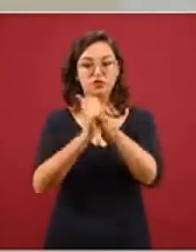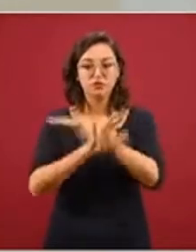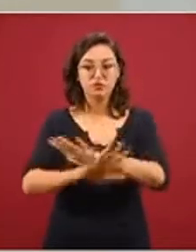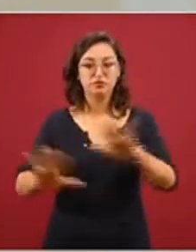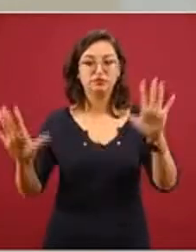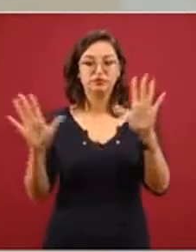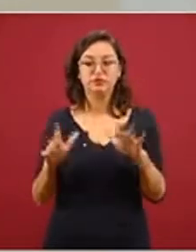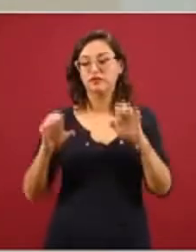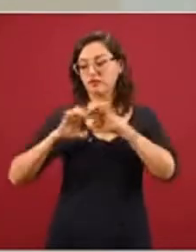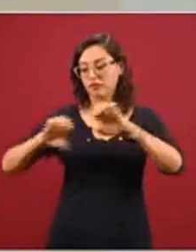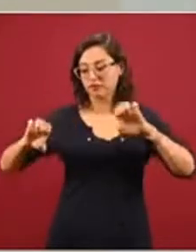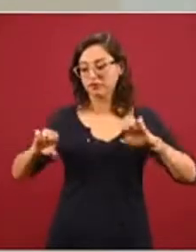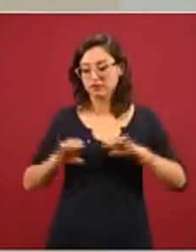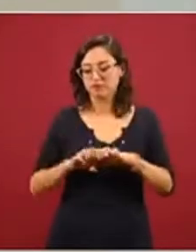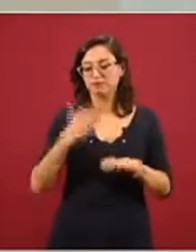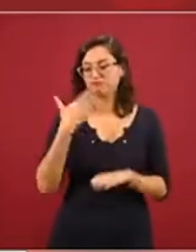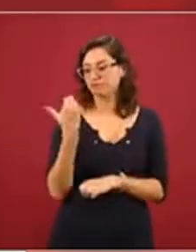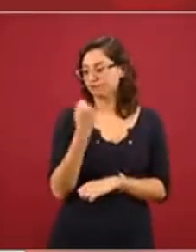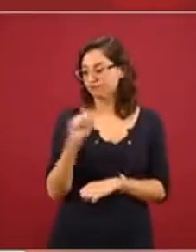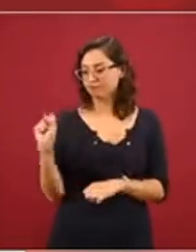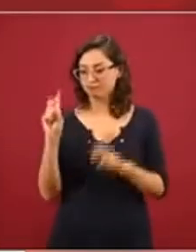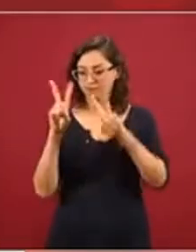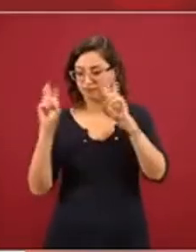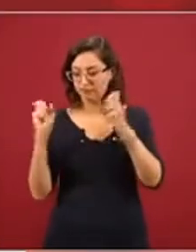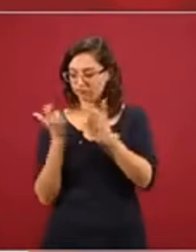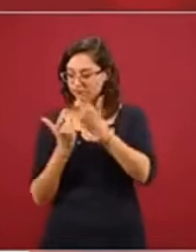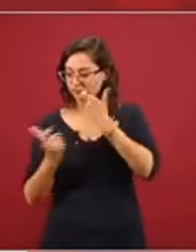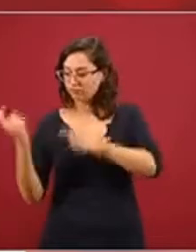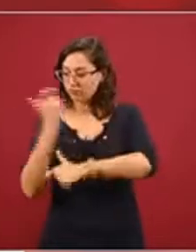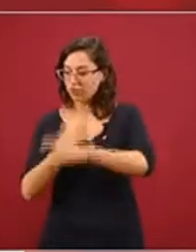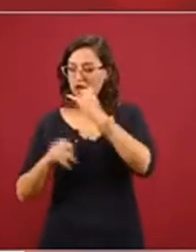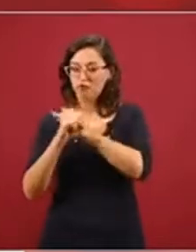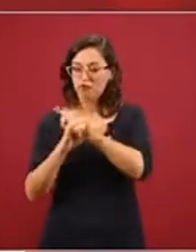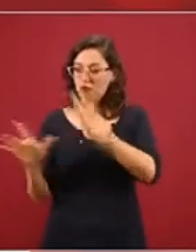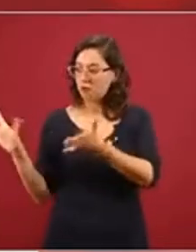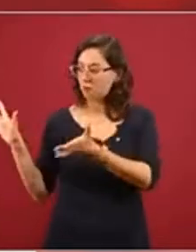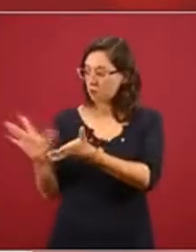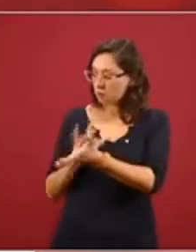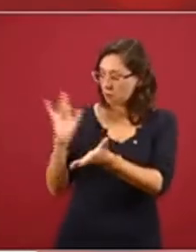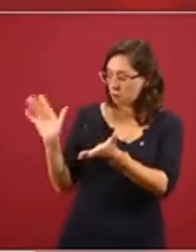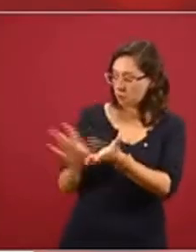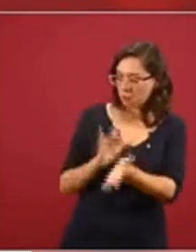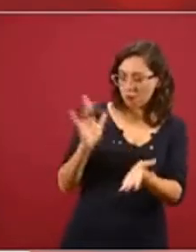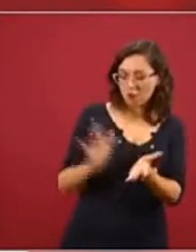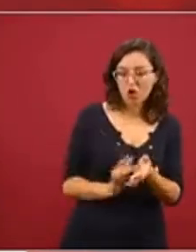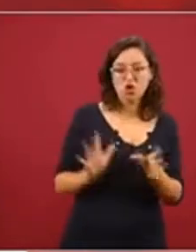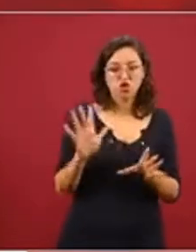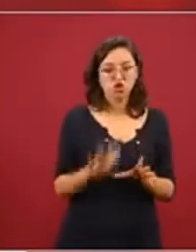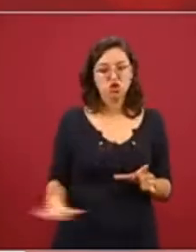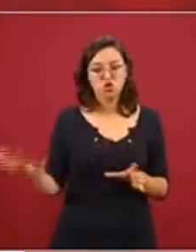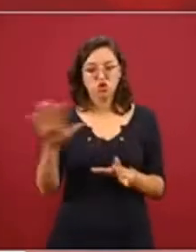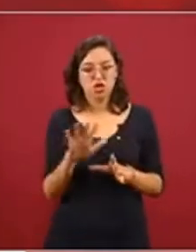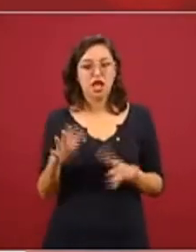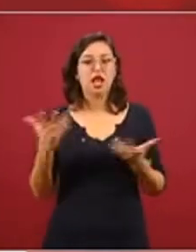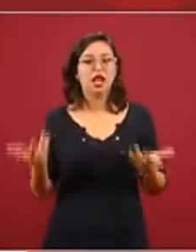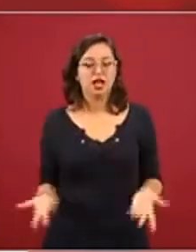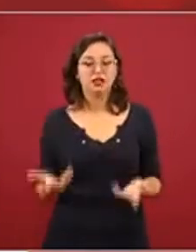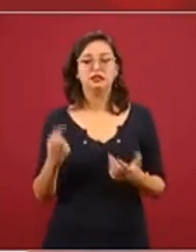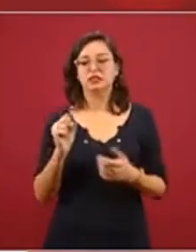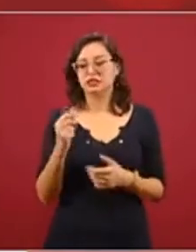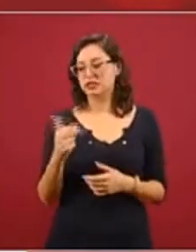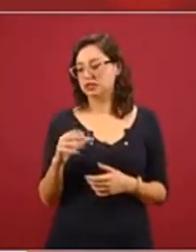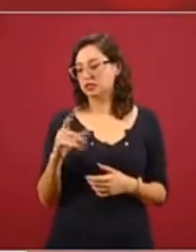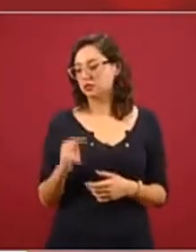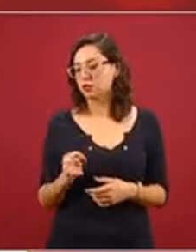miembros correspondientes del gabinete, especialistas en el aspecto económico, en el aspecto social, en el aspecto hacendario, en la